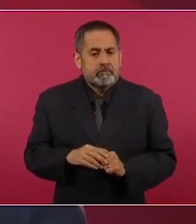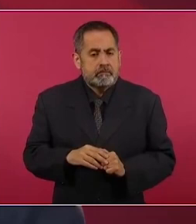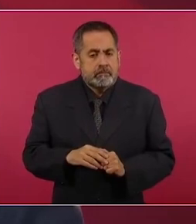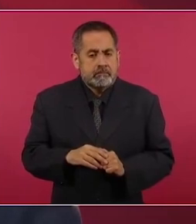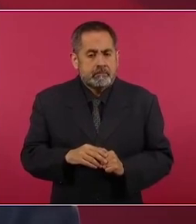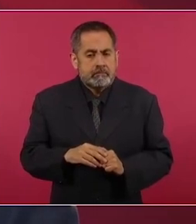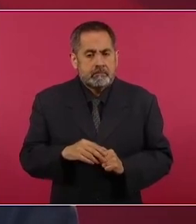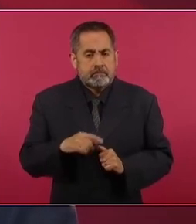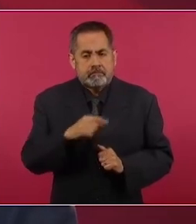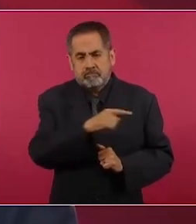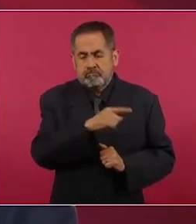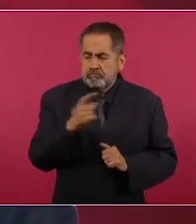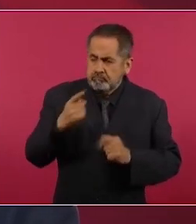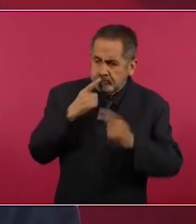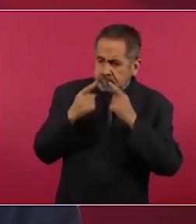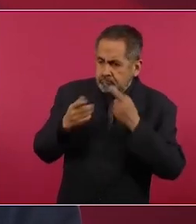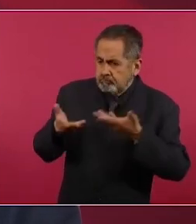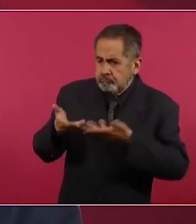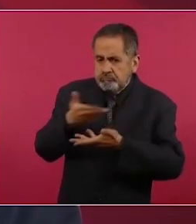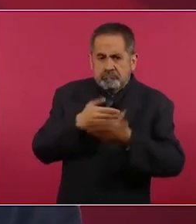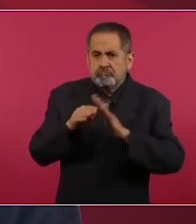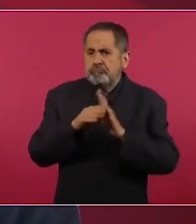ese llamado a la consulta,